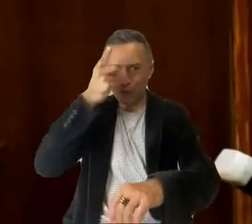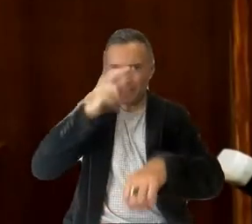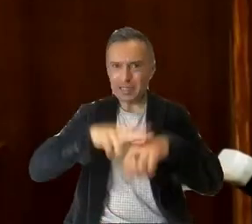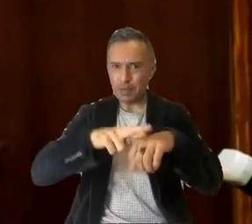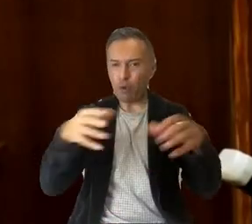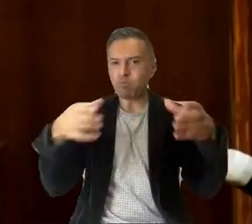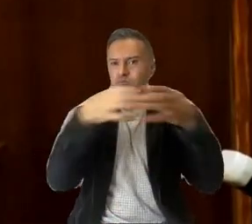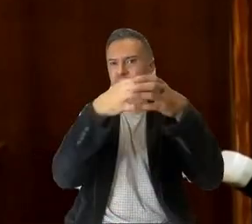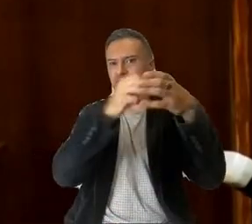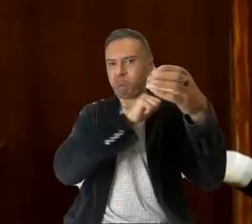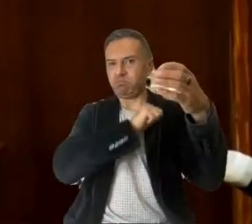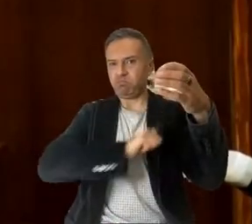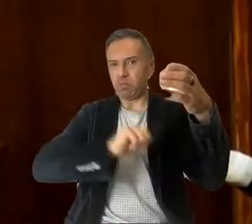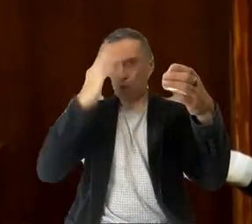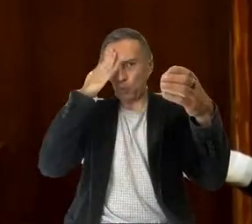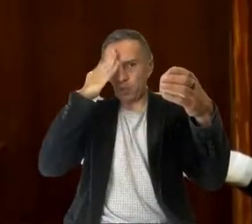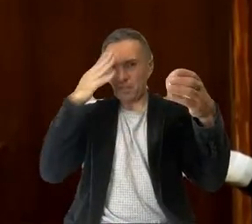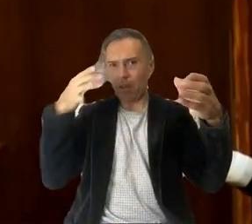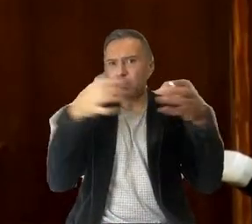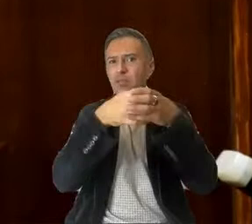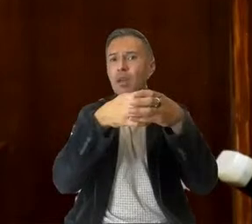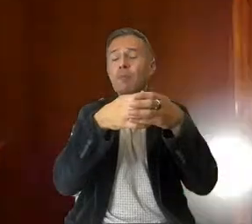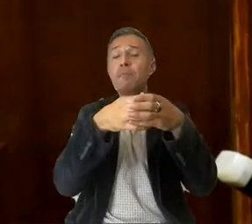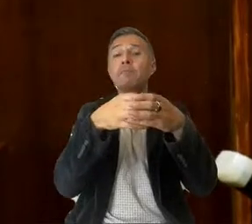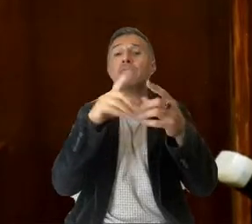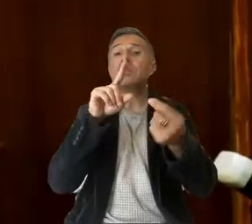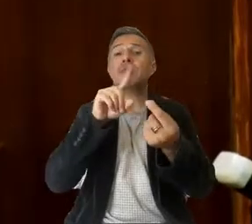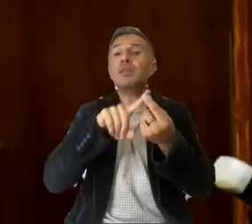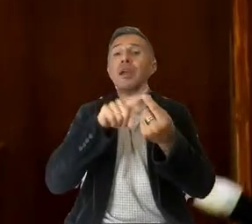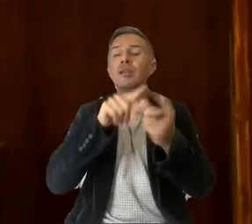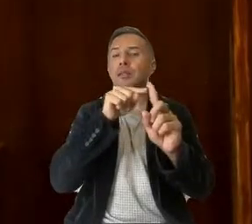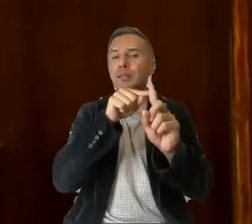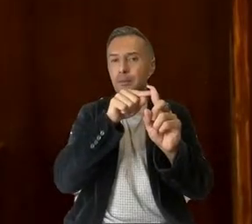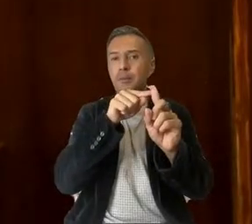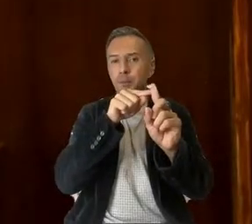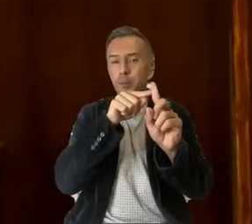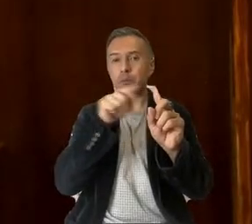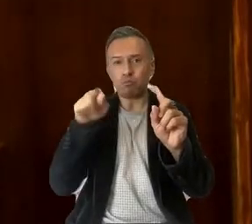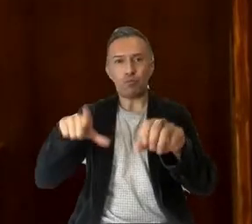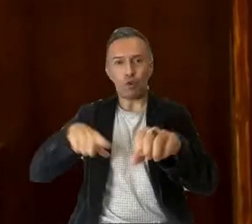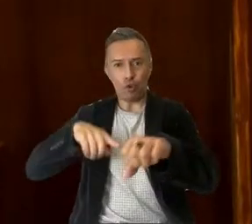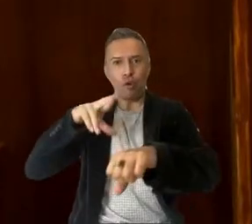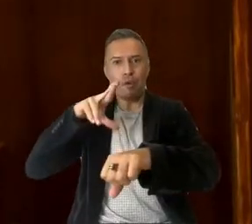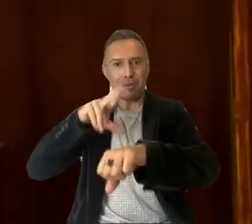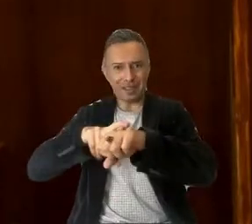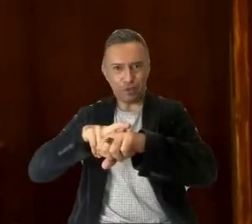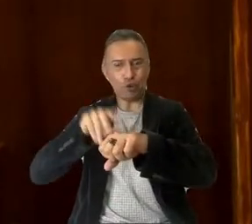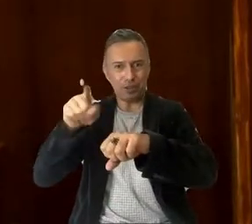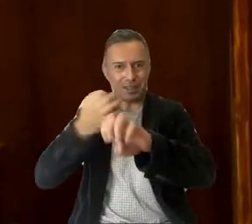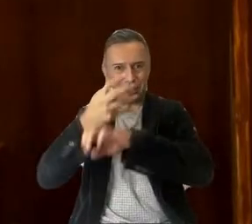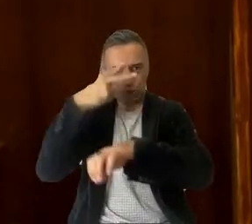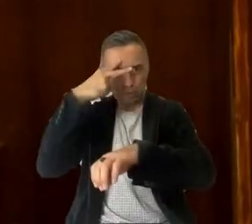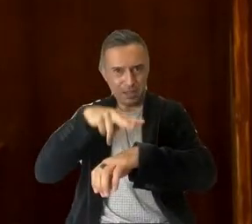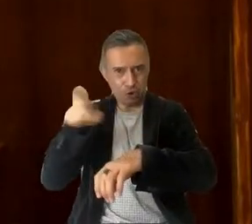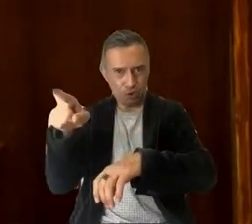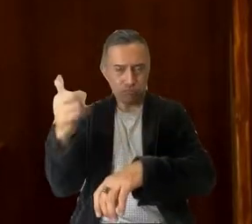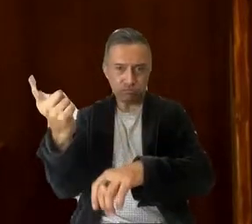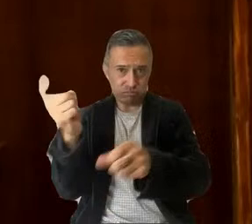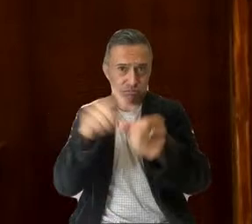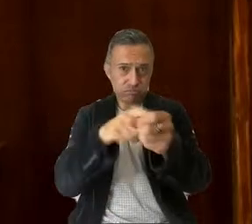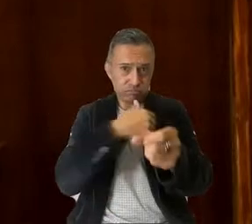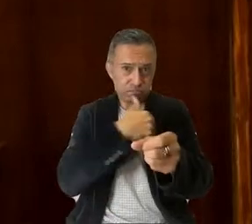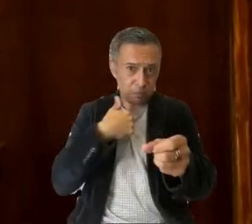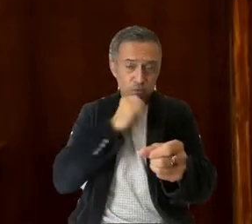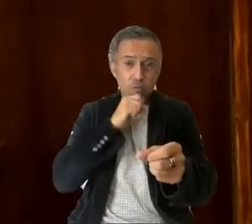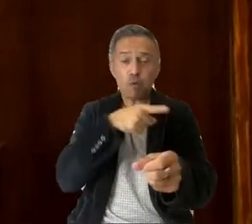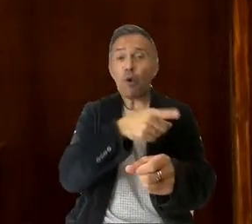máxima autoridad integrado por la o el titular del Ejecutivo Estatal o la o el titular